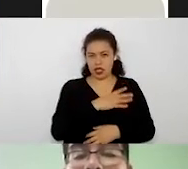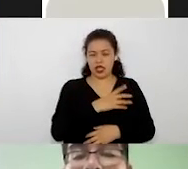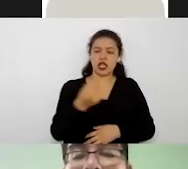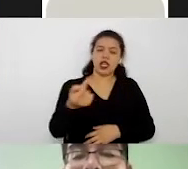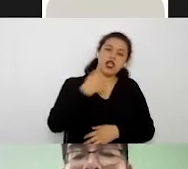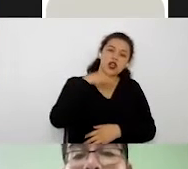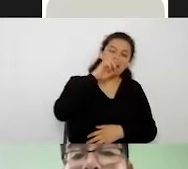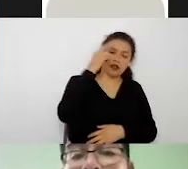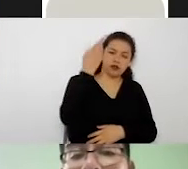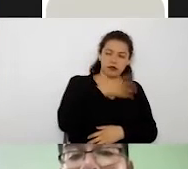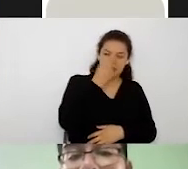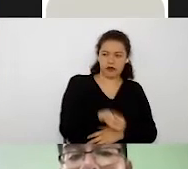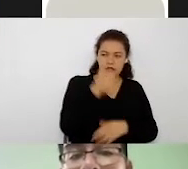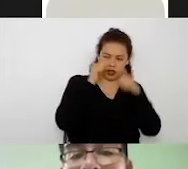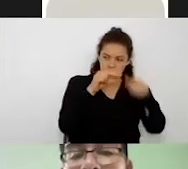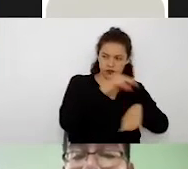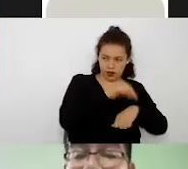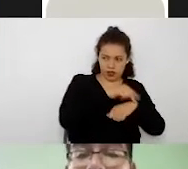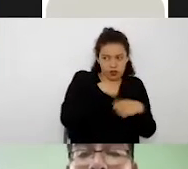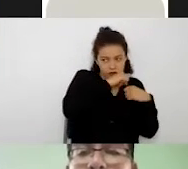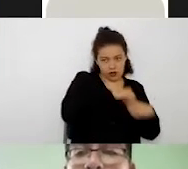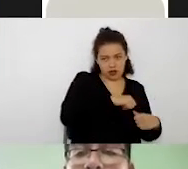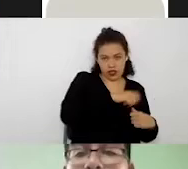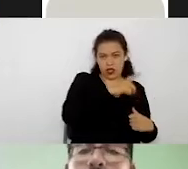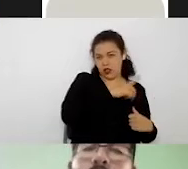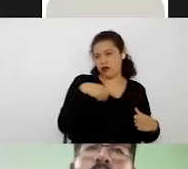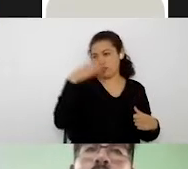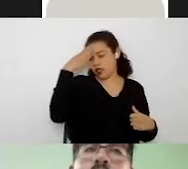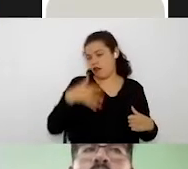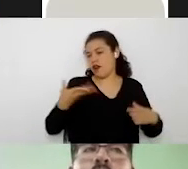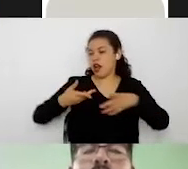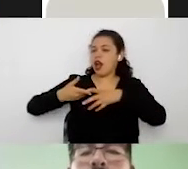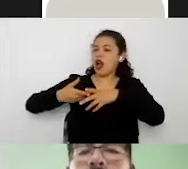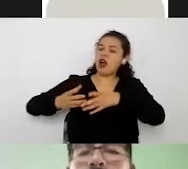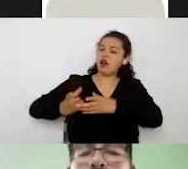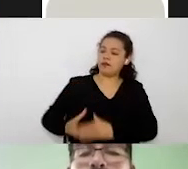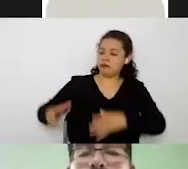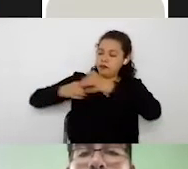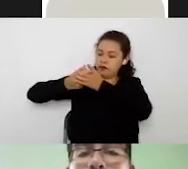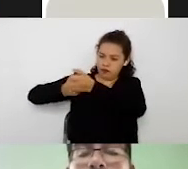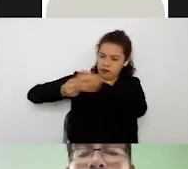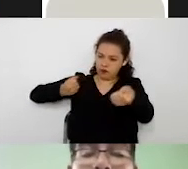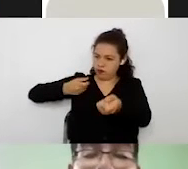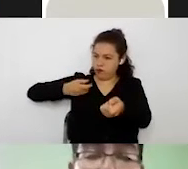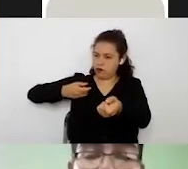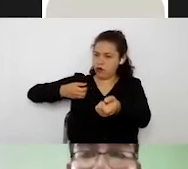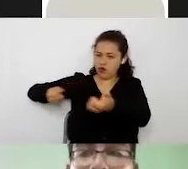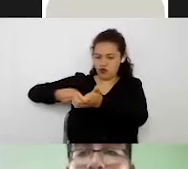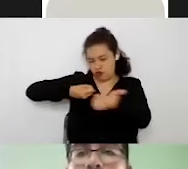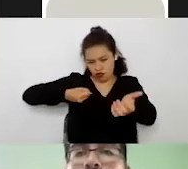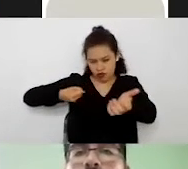responsable de primeros auxilios. Tengo que saber cómo tengo que activar un